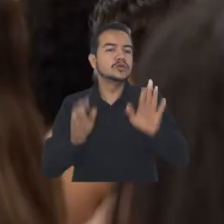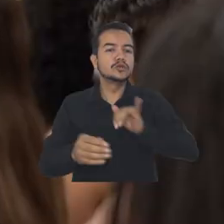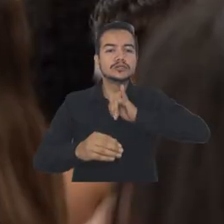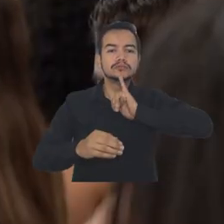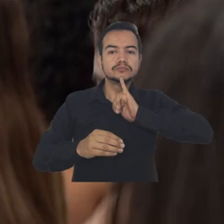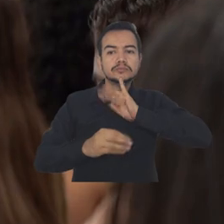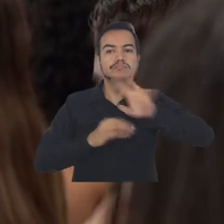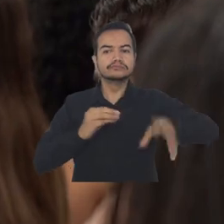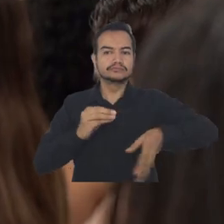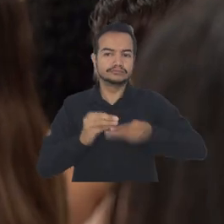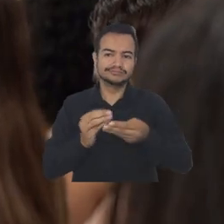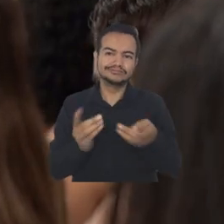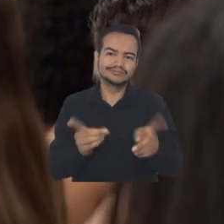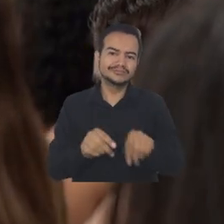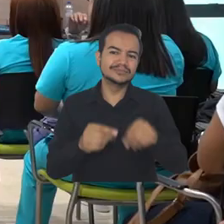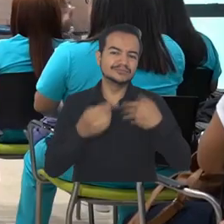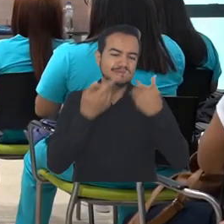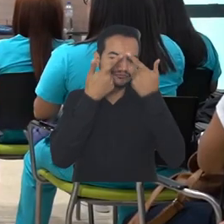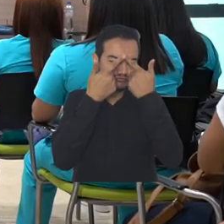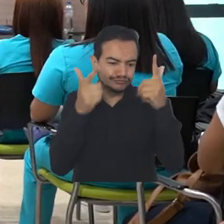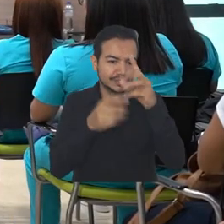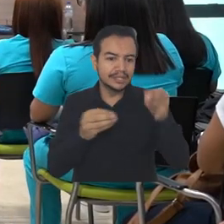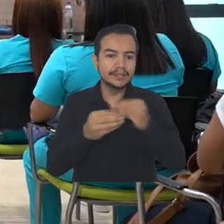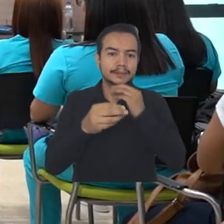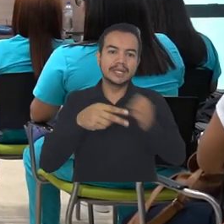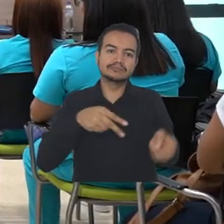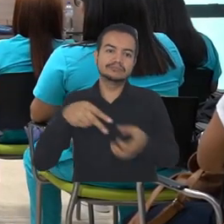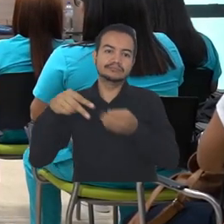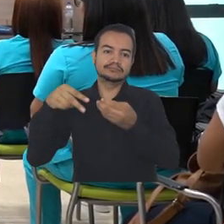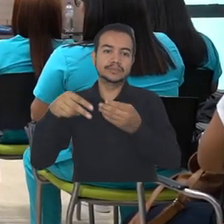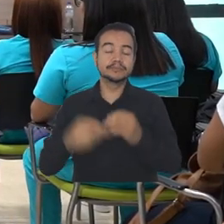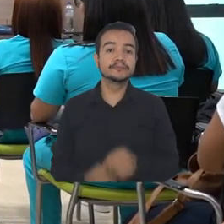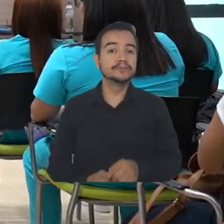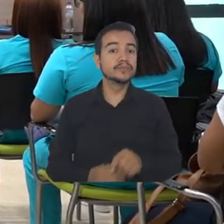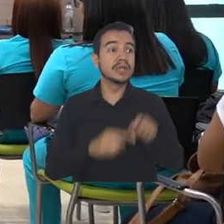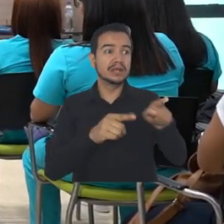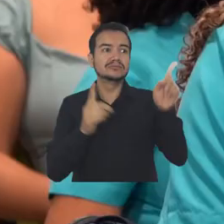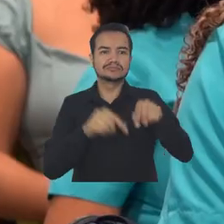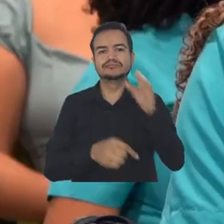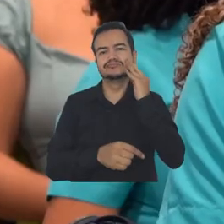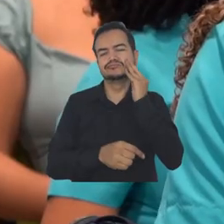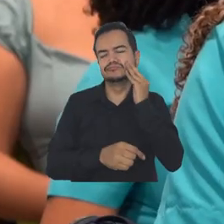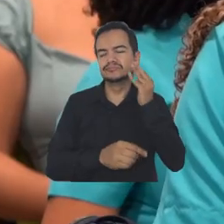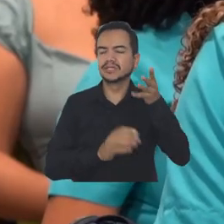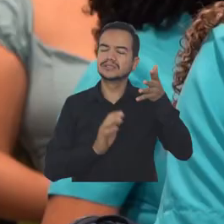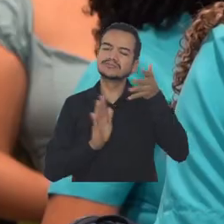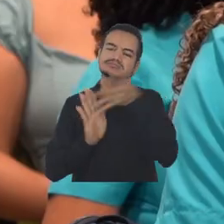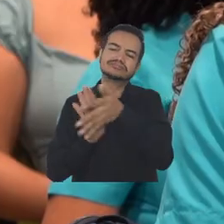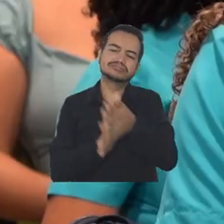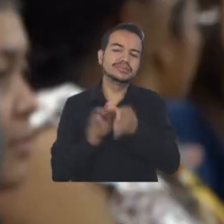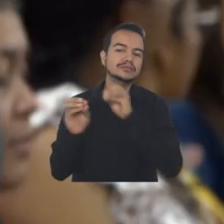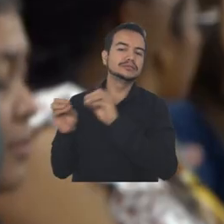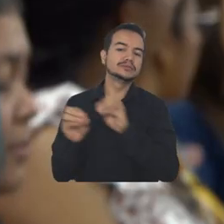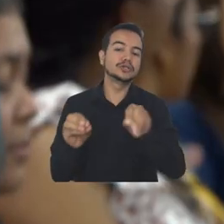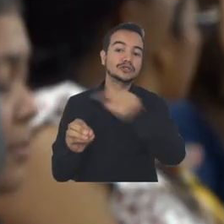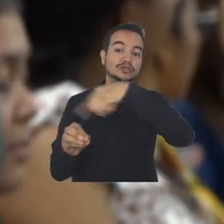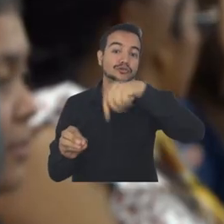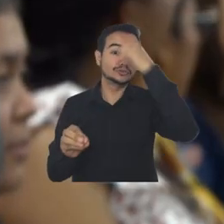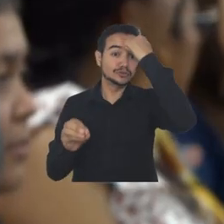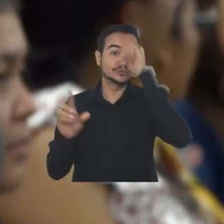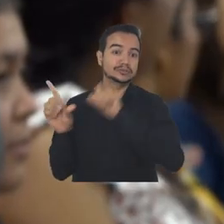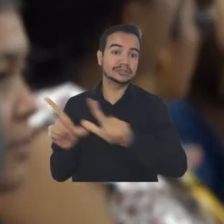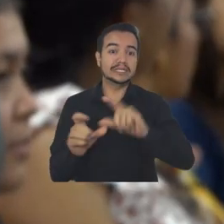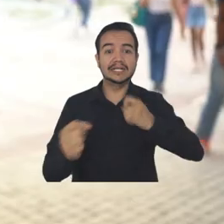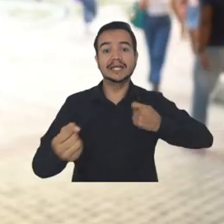lenguaje, pedagogía e investigación educativa. Asimismo, investigador con experiencia en formación de maestros y exdirectivo docente del